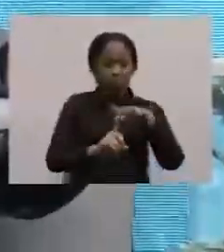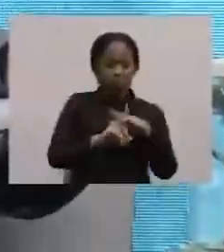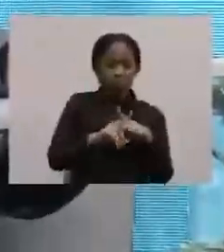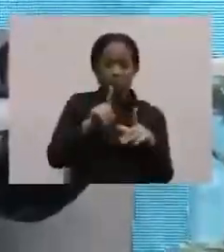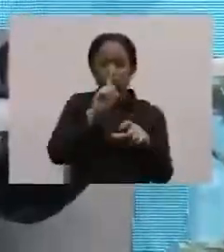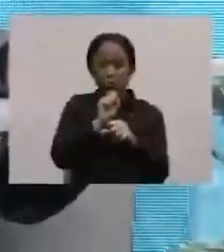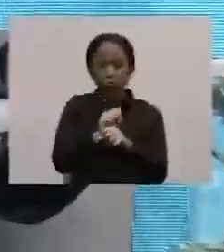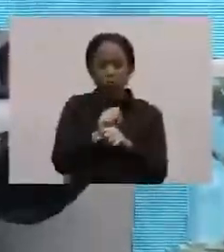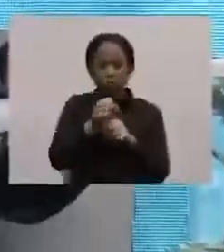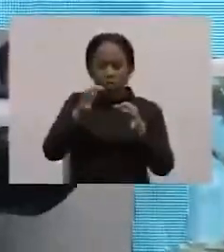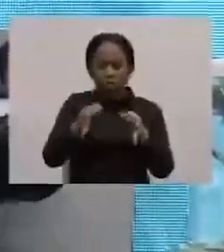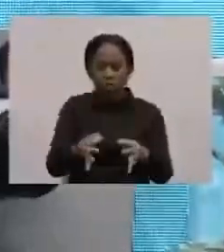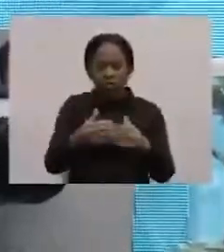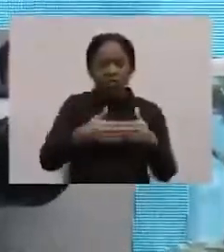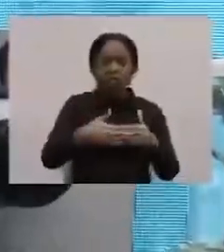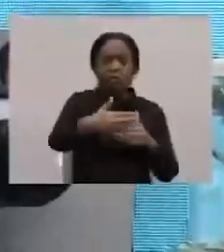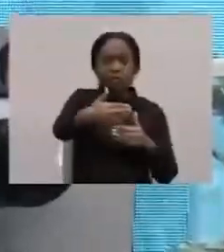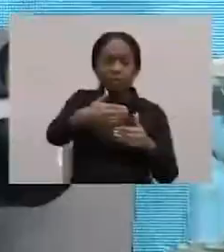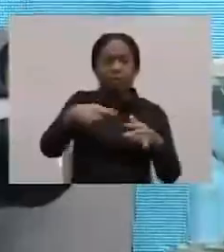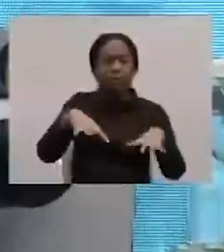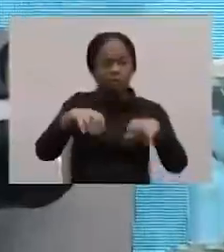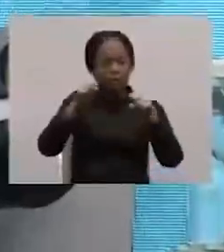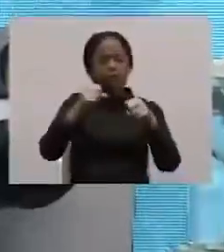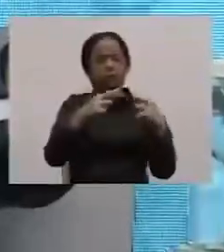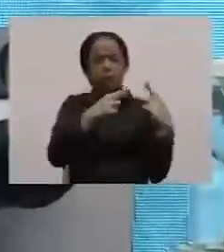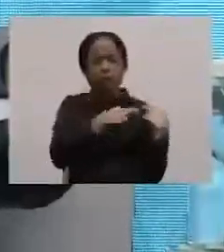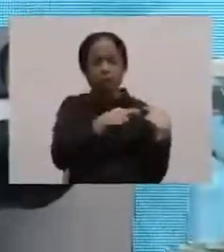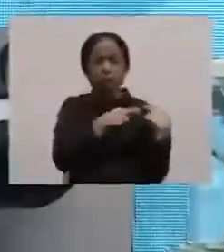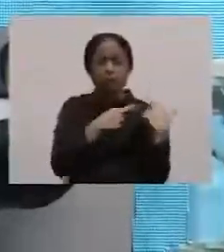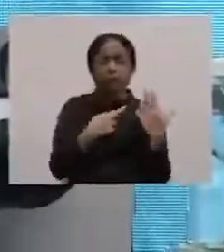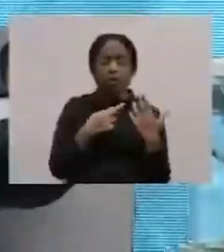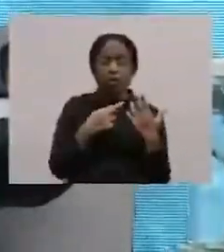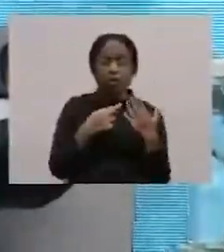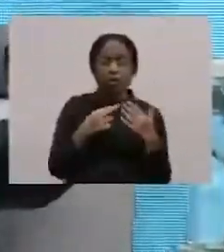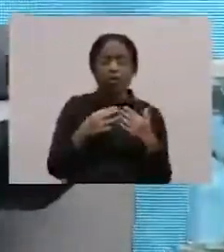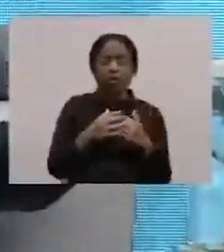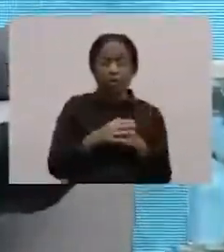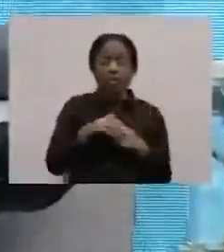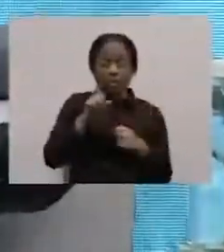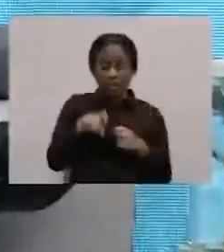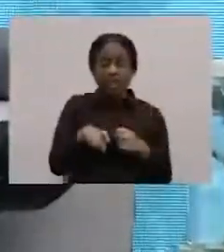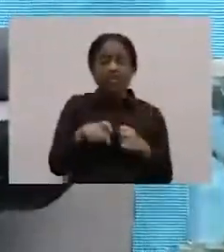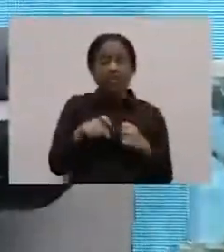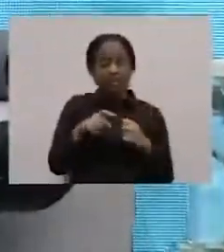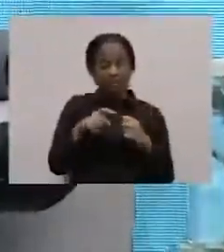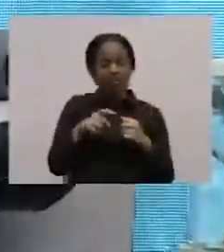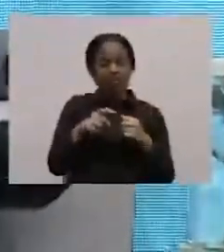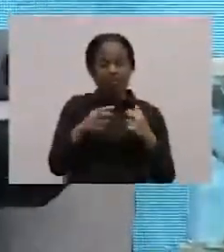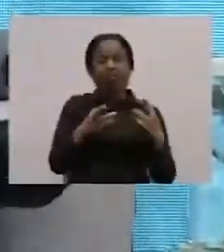nuestro servicio inadecuadamente, que le hace daño a otra persona, tiene consecuencias, pero